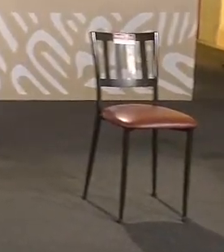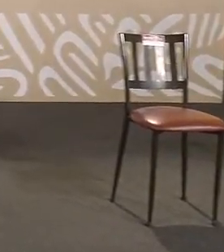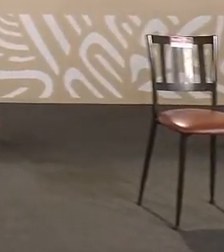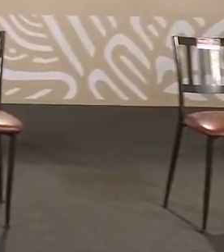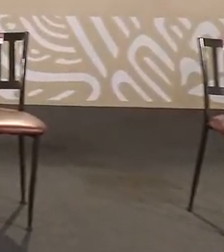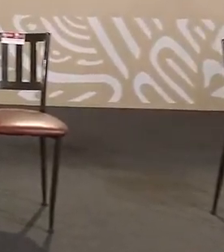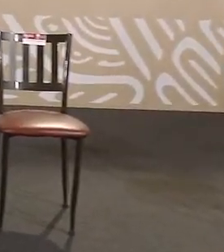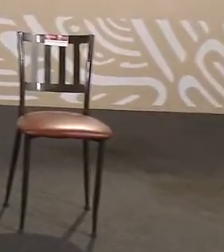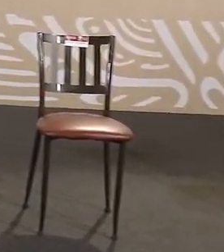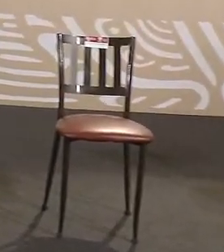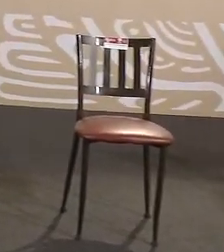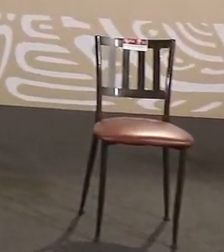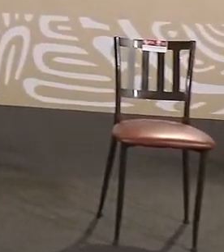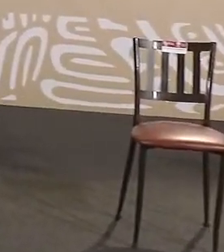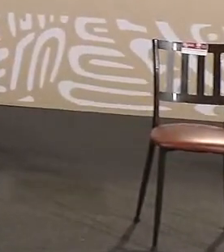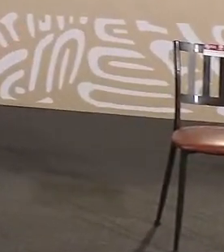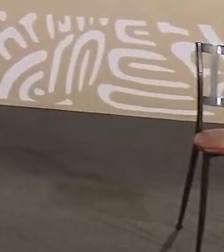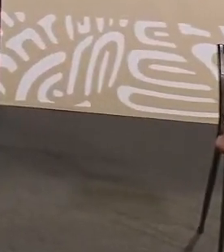Buenos días. Ánimo.